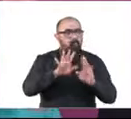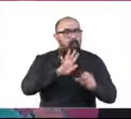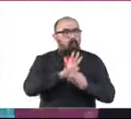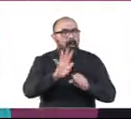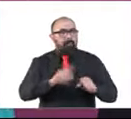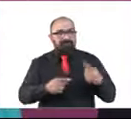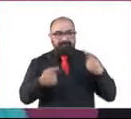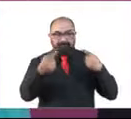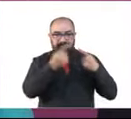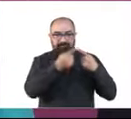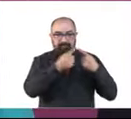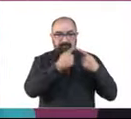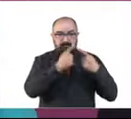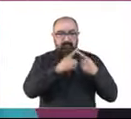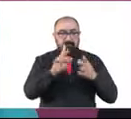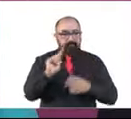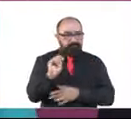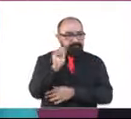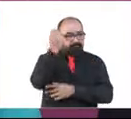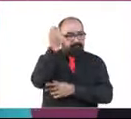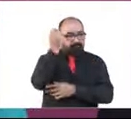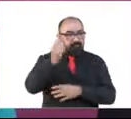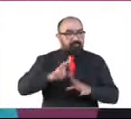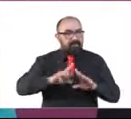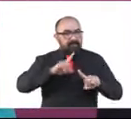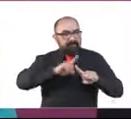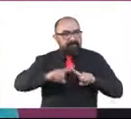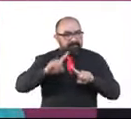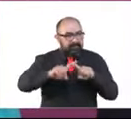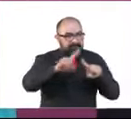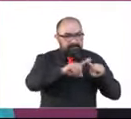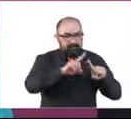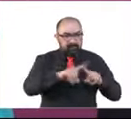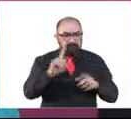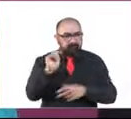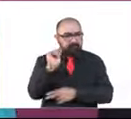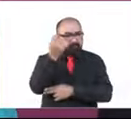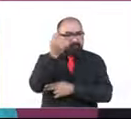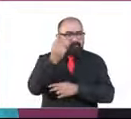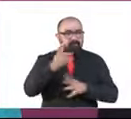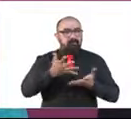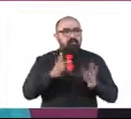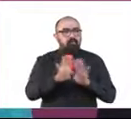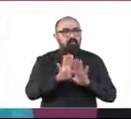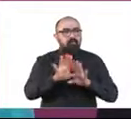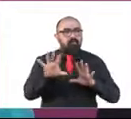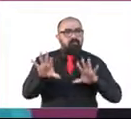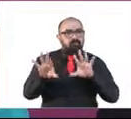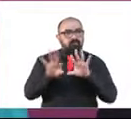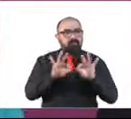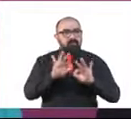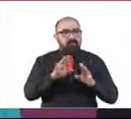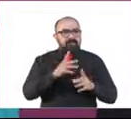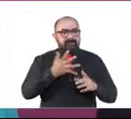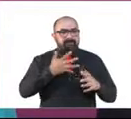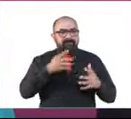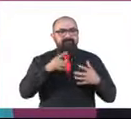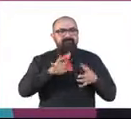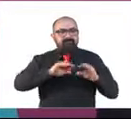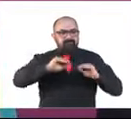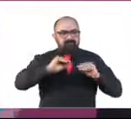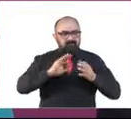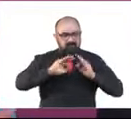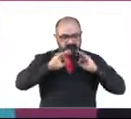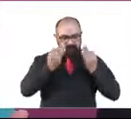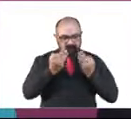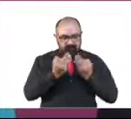Uno, tecnológicos, distintos tipos de tecnología que también tienen sus características y los otros tienen que